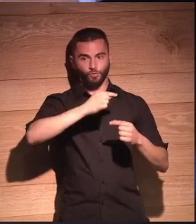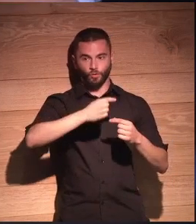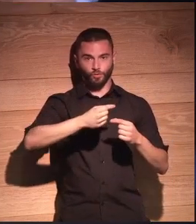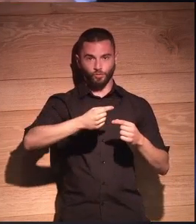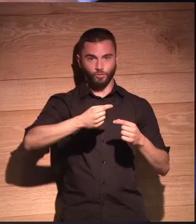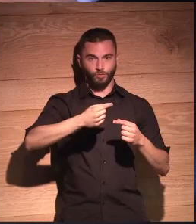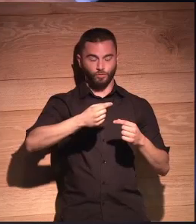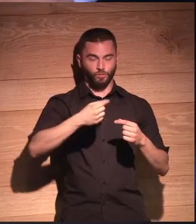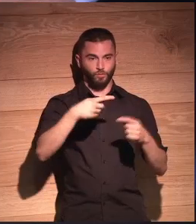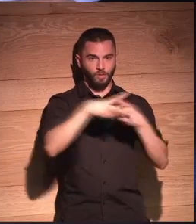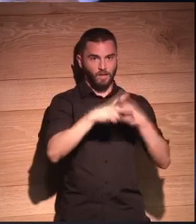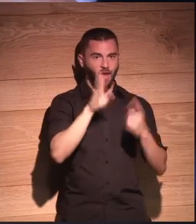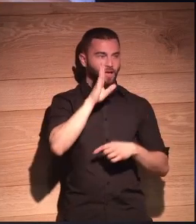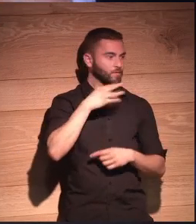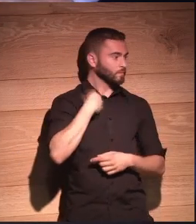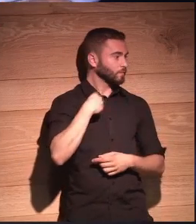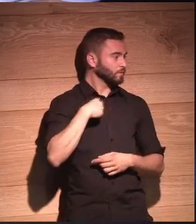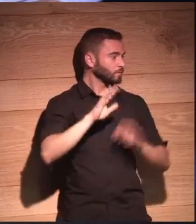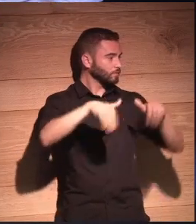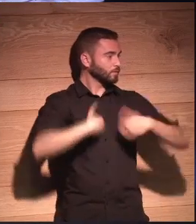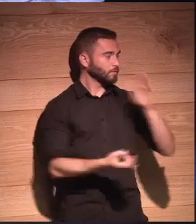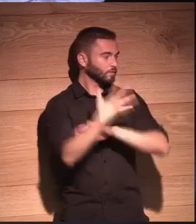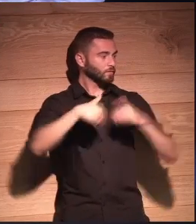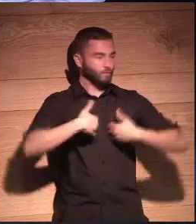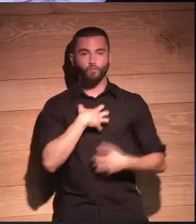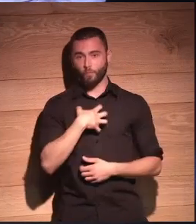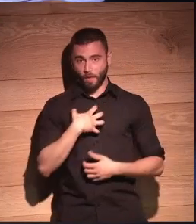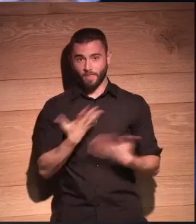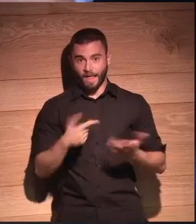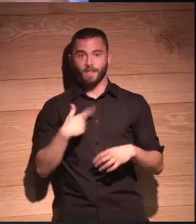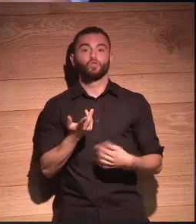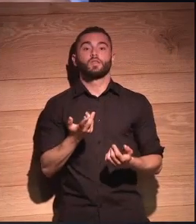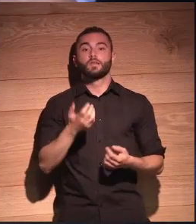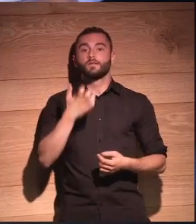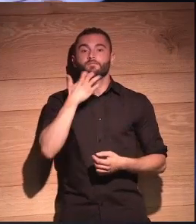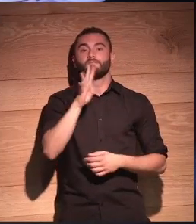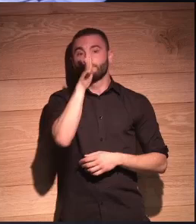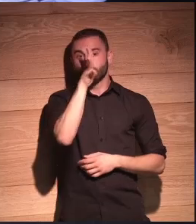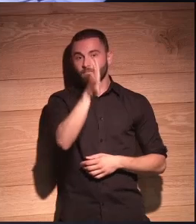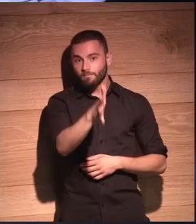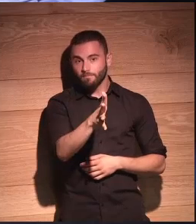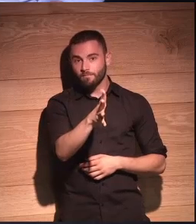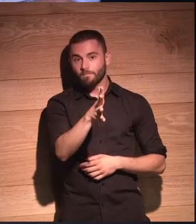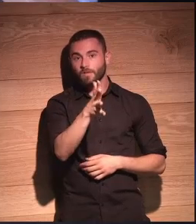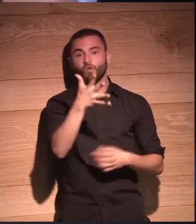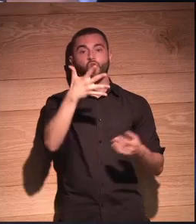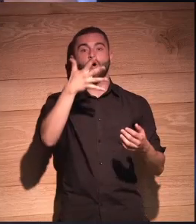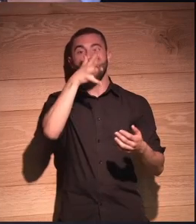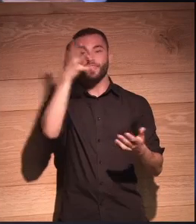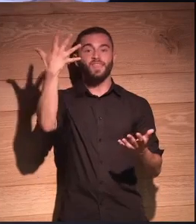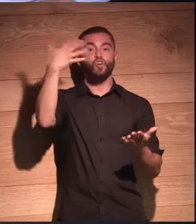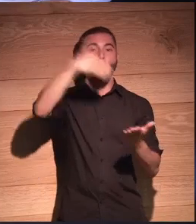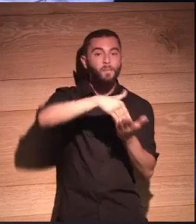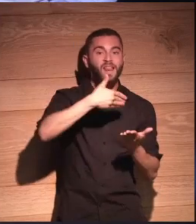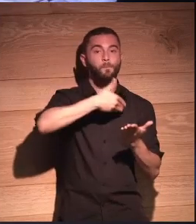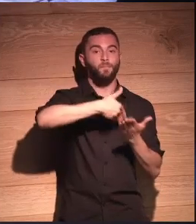hay ese elemento también de curiosidad y bueno, del pragmatismo, que si dentro de 5.000 millones de años no